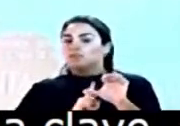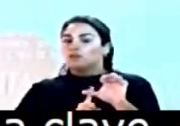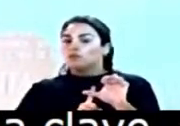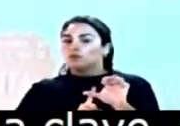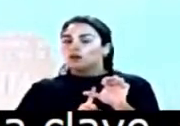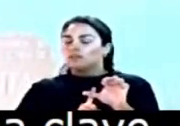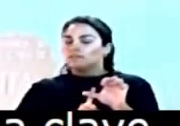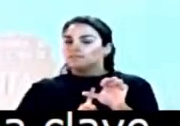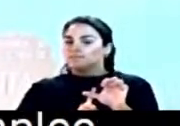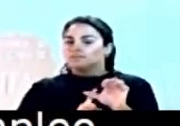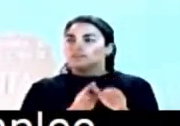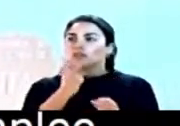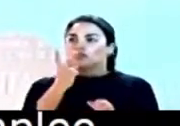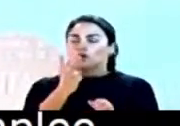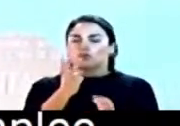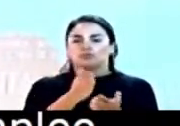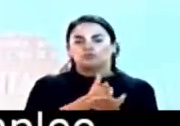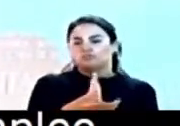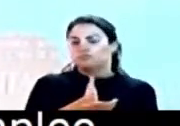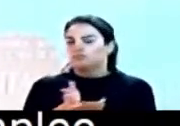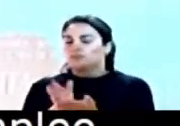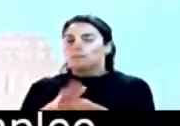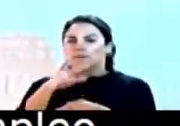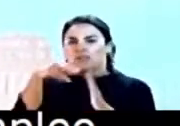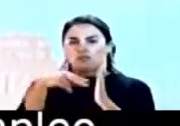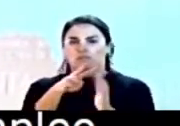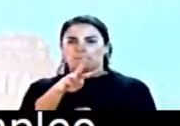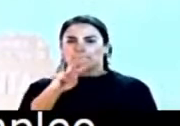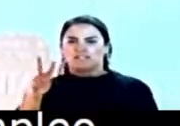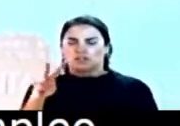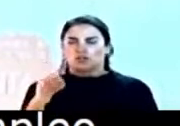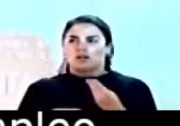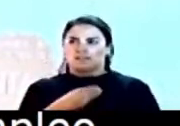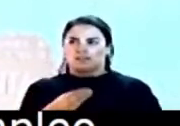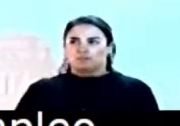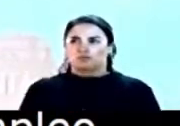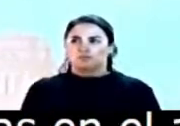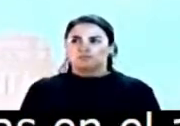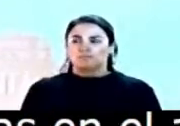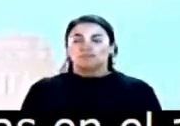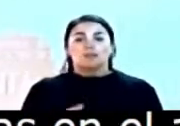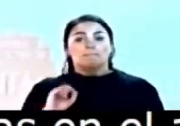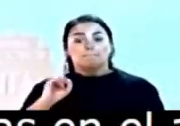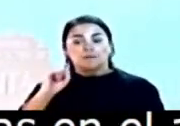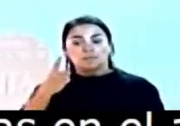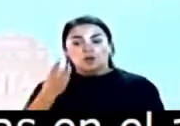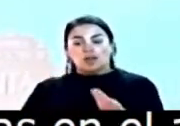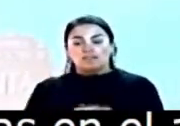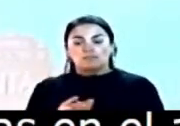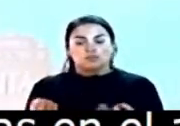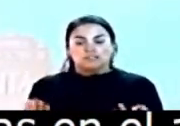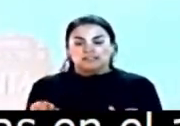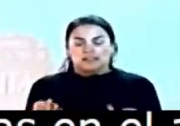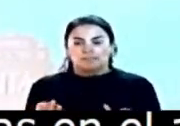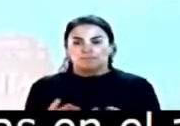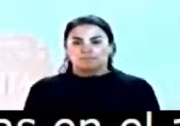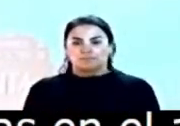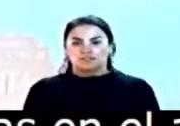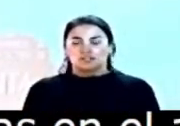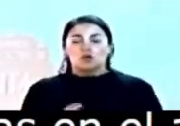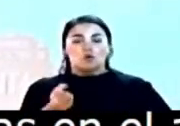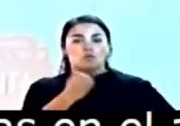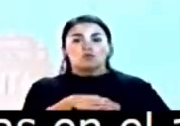tiene dos grandes herramientas en el año 2022. Por un lado, tenemos los